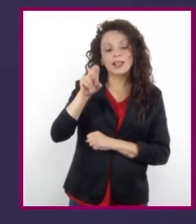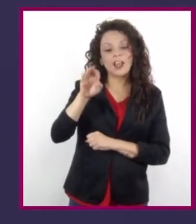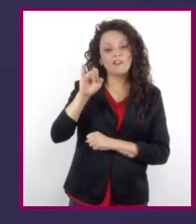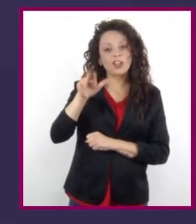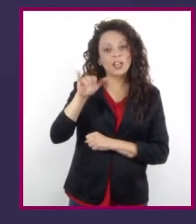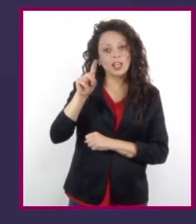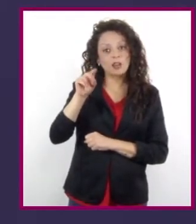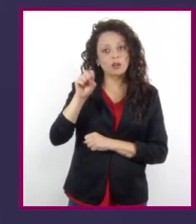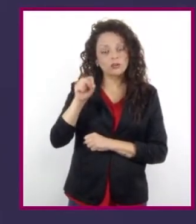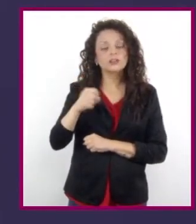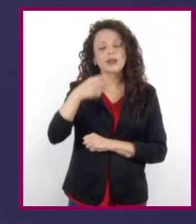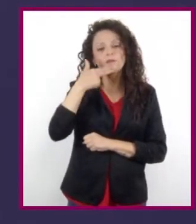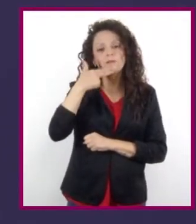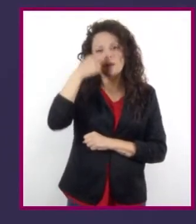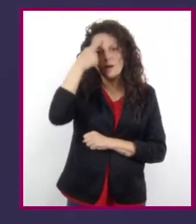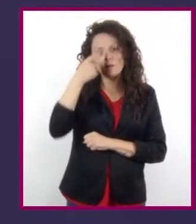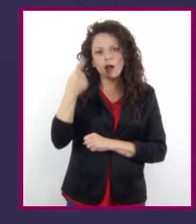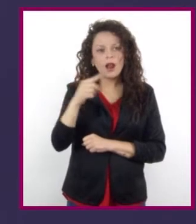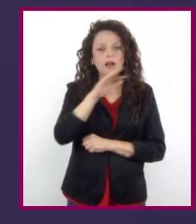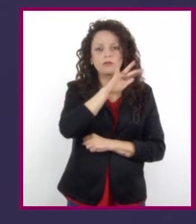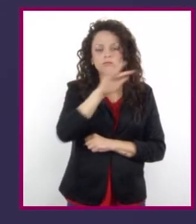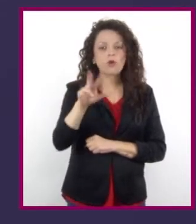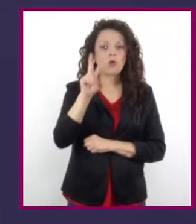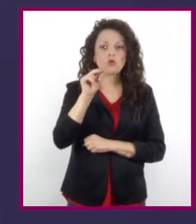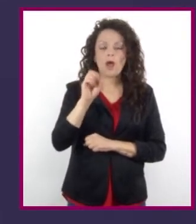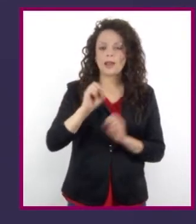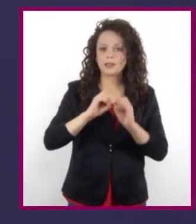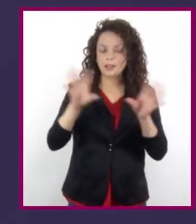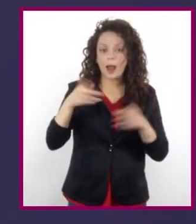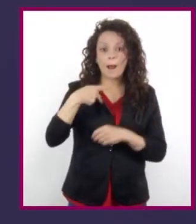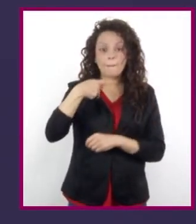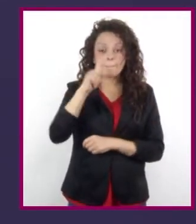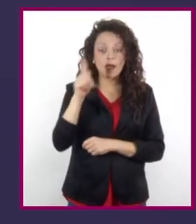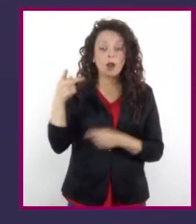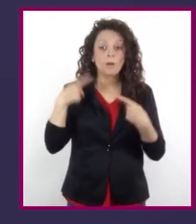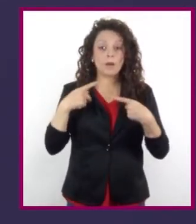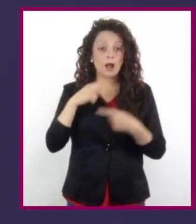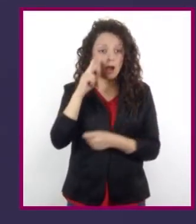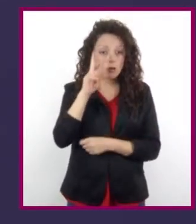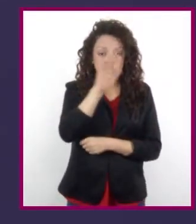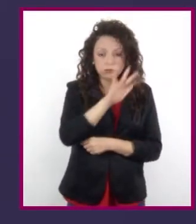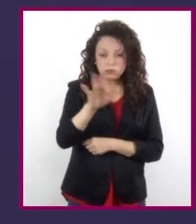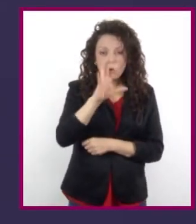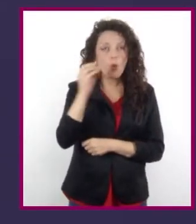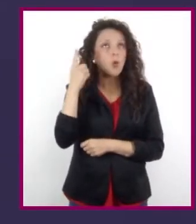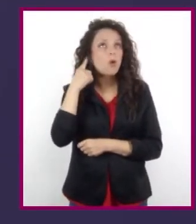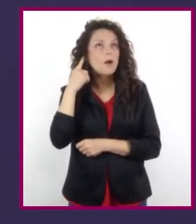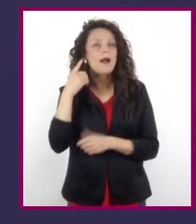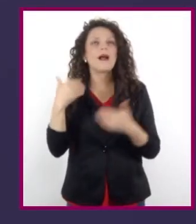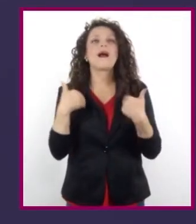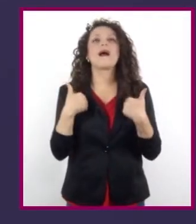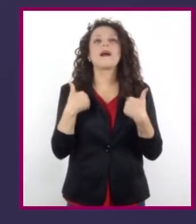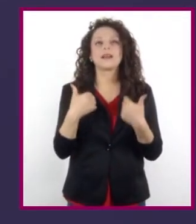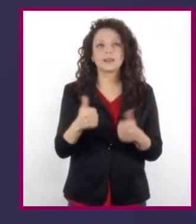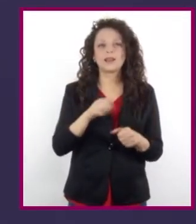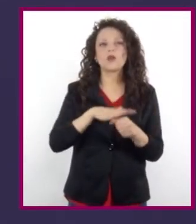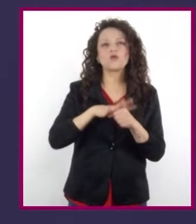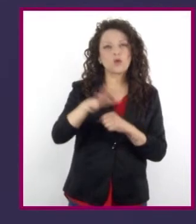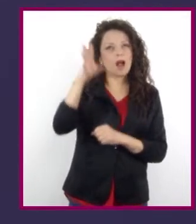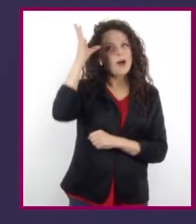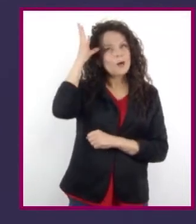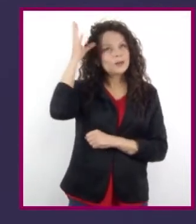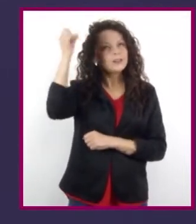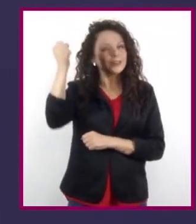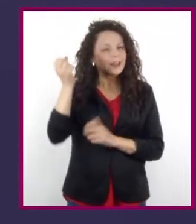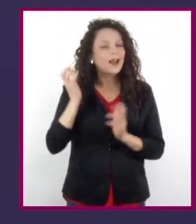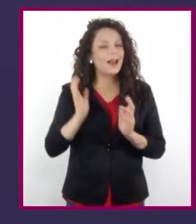no es clara, pero que no se discute porque quien lee o escucha entiende a qué se refiere el concepto.